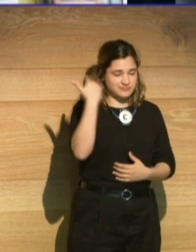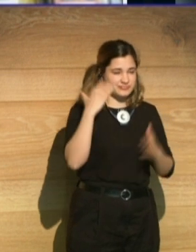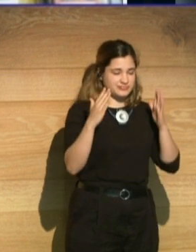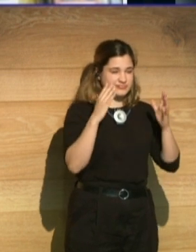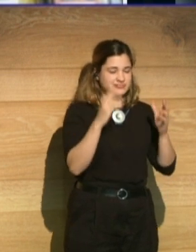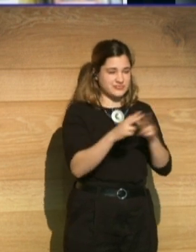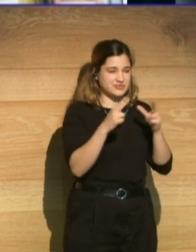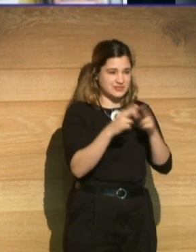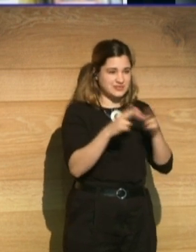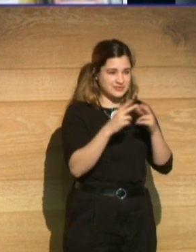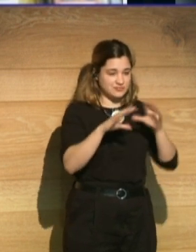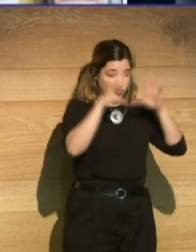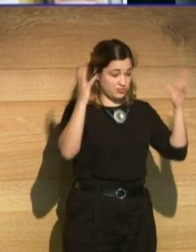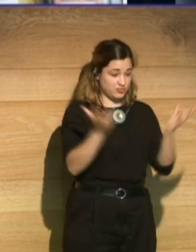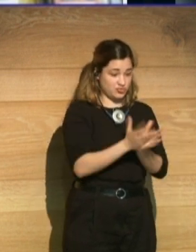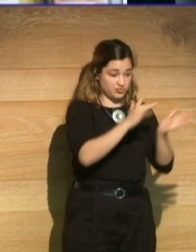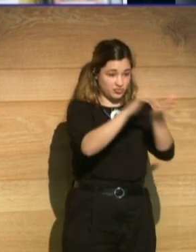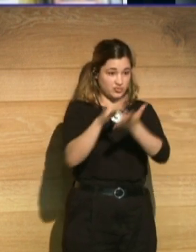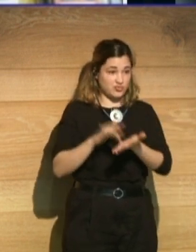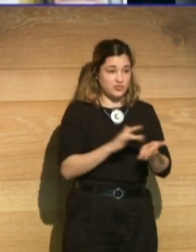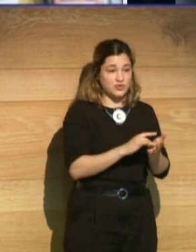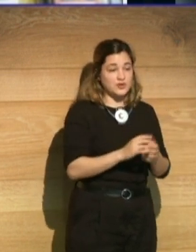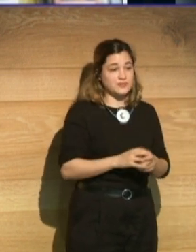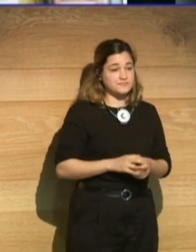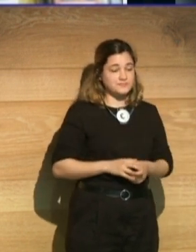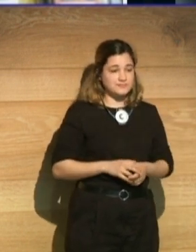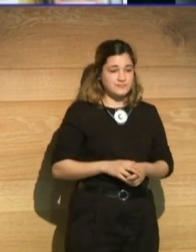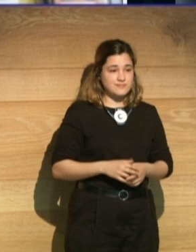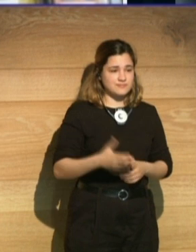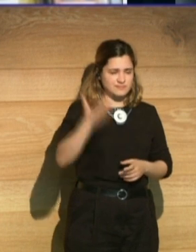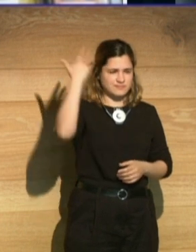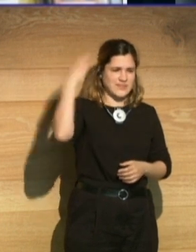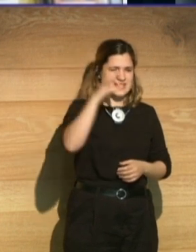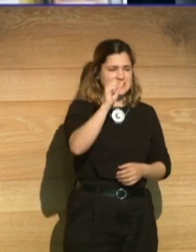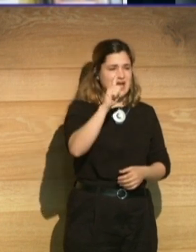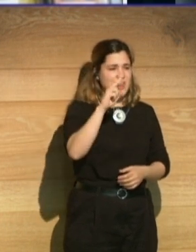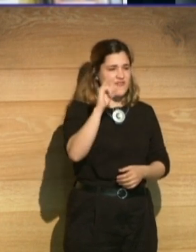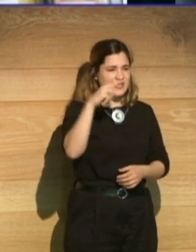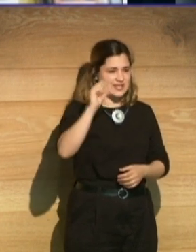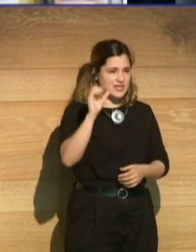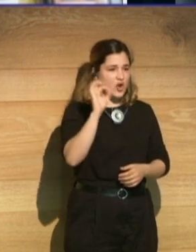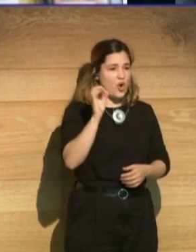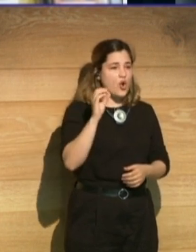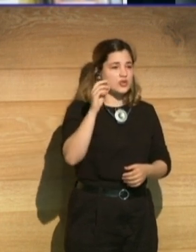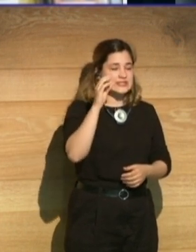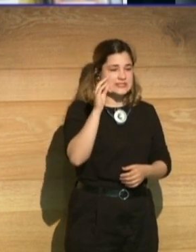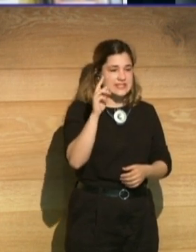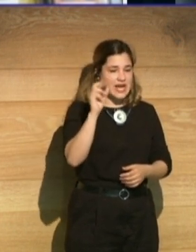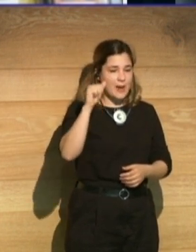que proceden de todo el mundo. ¿Y cuántos políticos, empezando por Salvini o Trump, que prometía solucionar los problemas